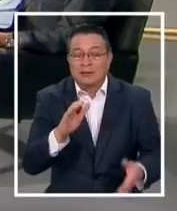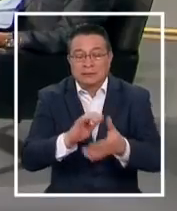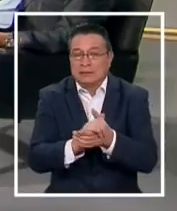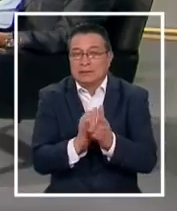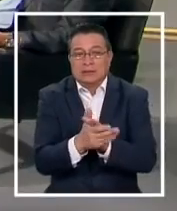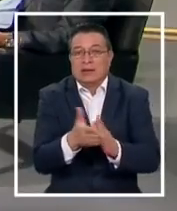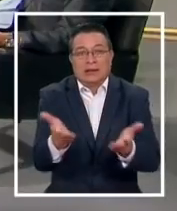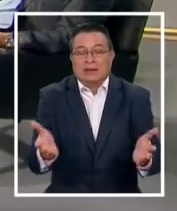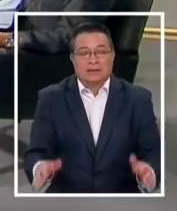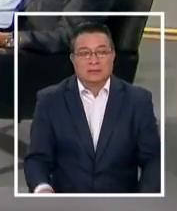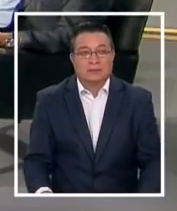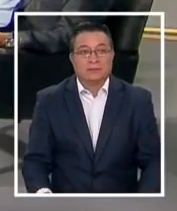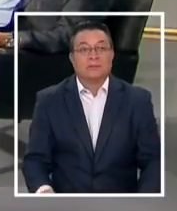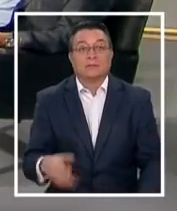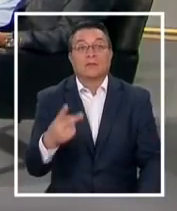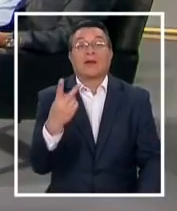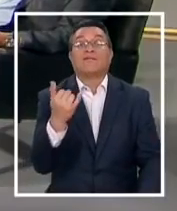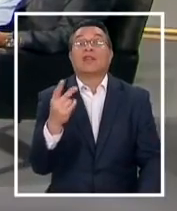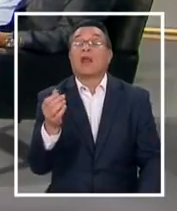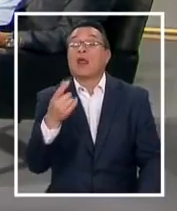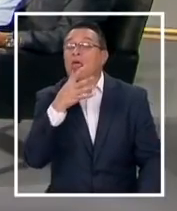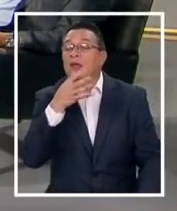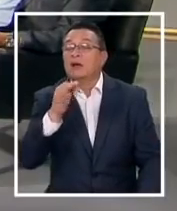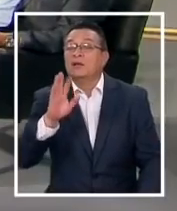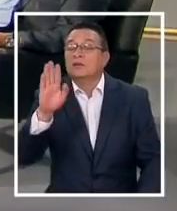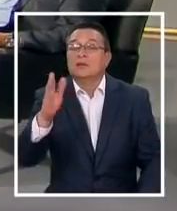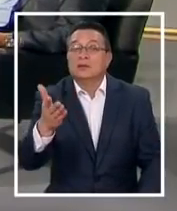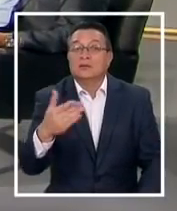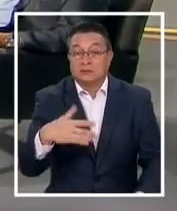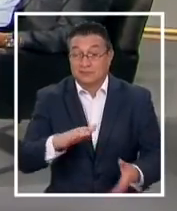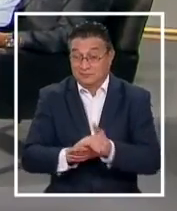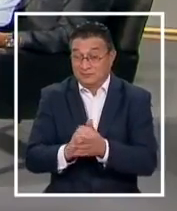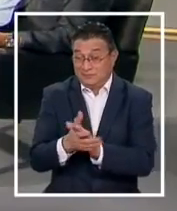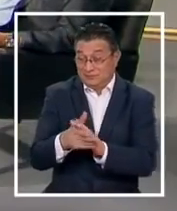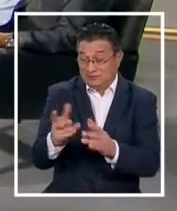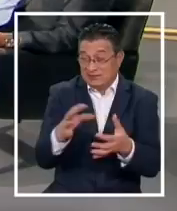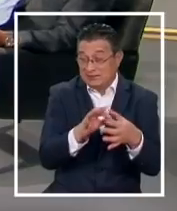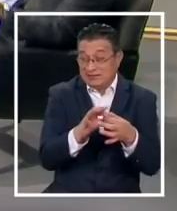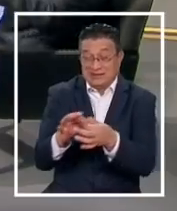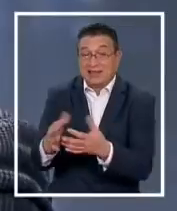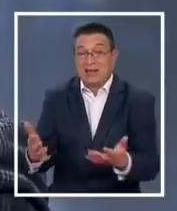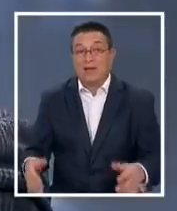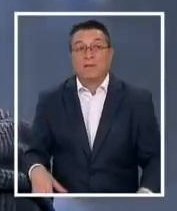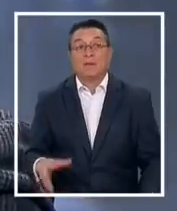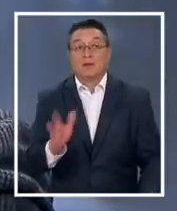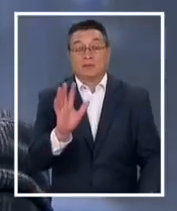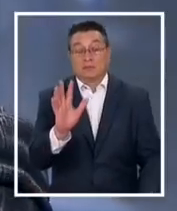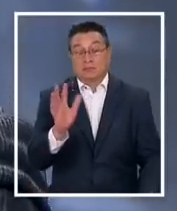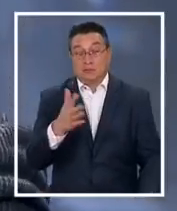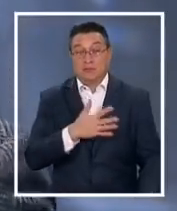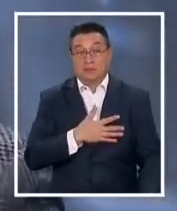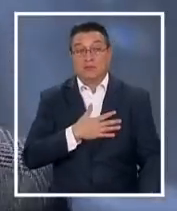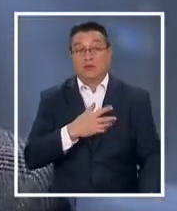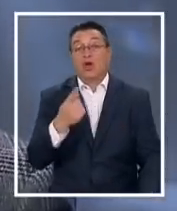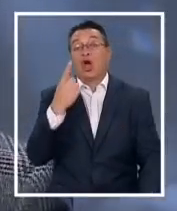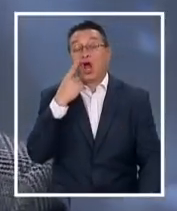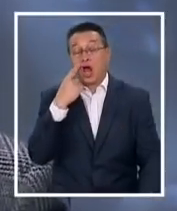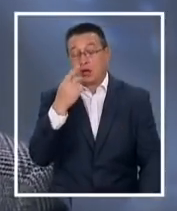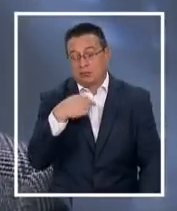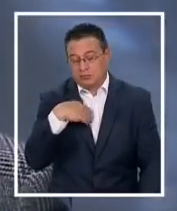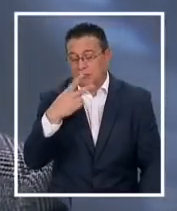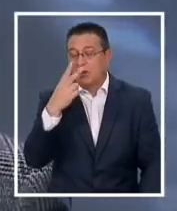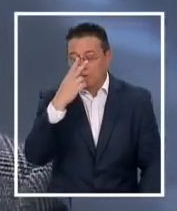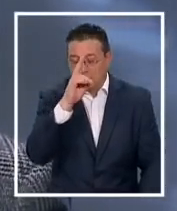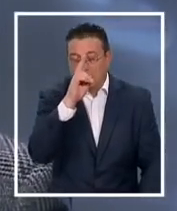que eso? Francisco Vidal pidió la palabra. ¿Usted cree que todo es cohecho esto que está pasando? No, yo respeto, y lo conozco de memoria, y